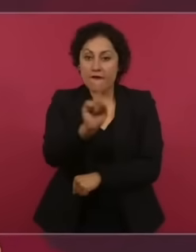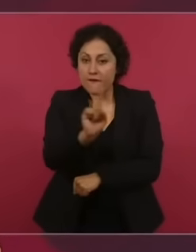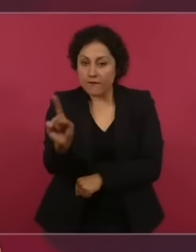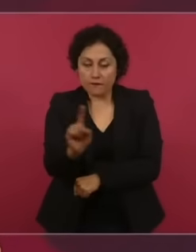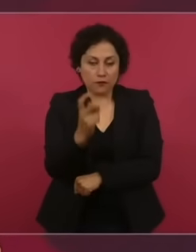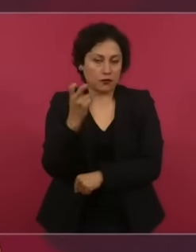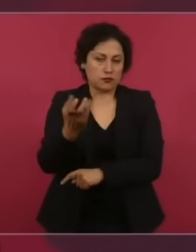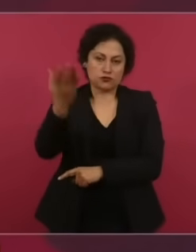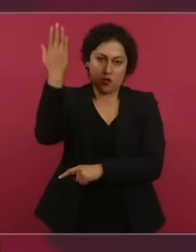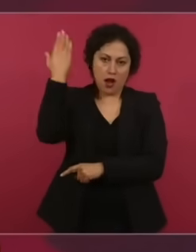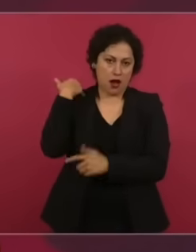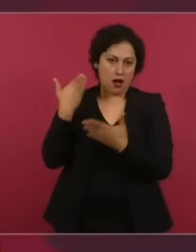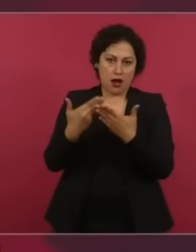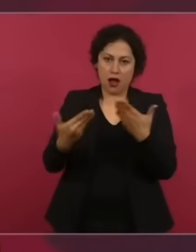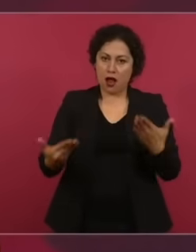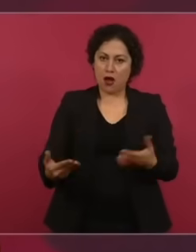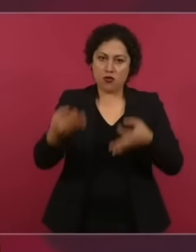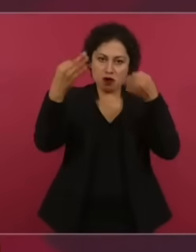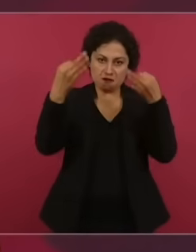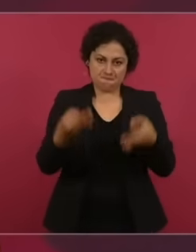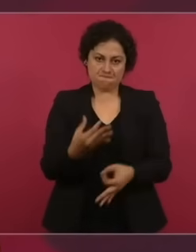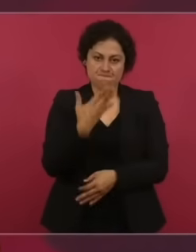está actuando con rectitud